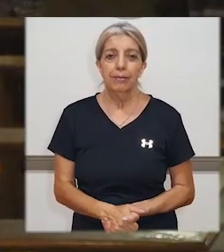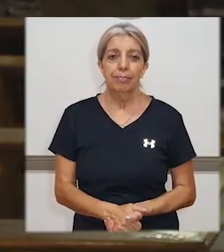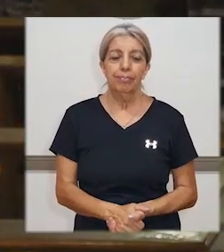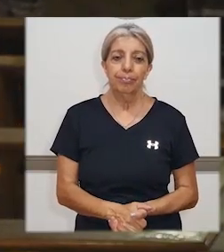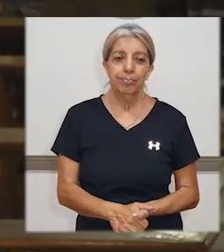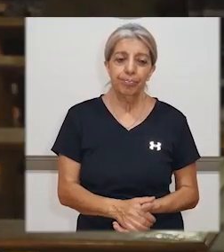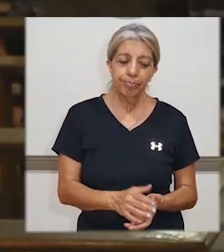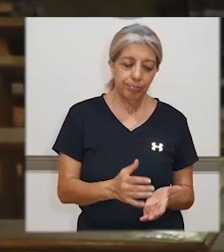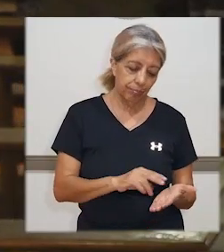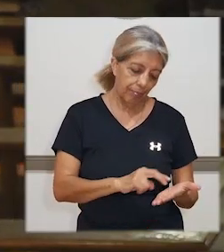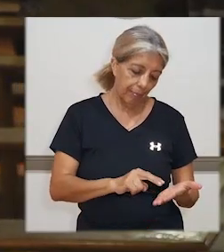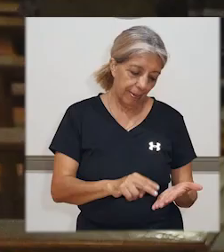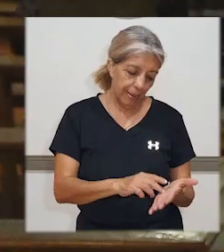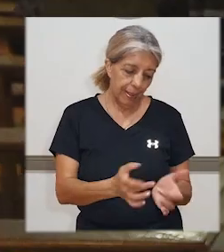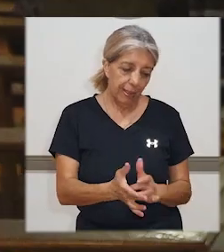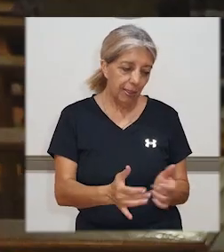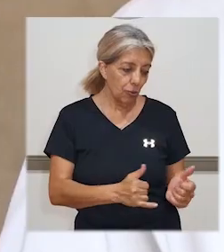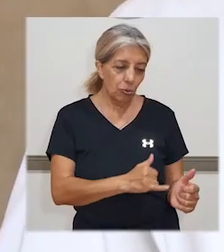Jesús dijo a sus discípulos: